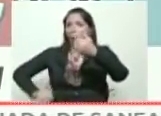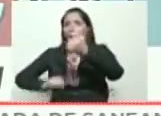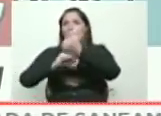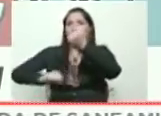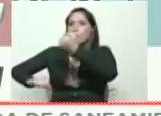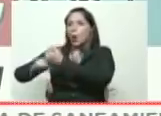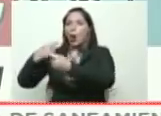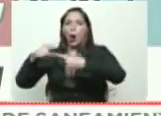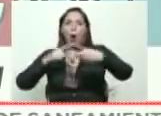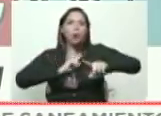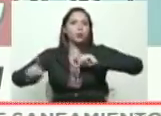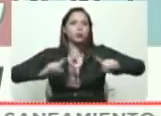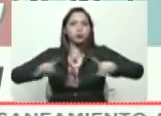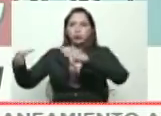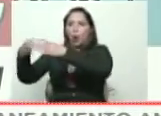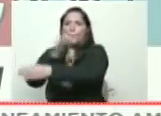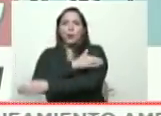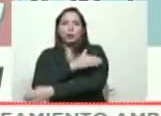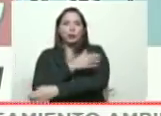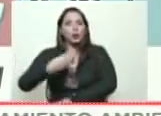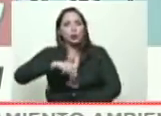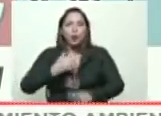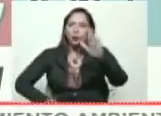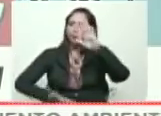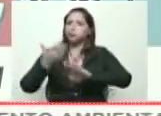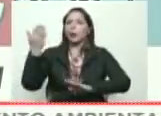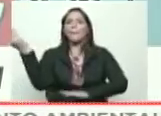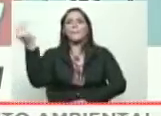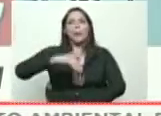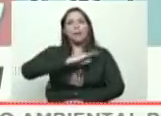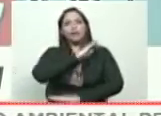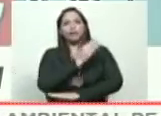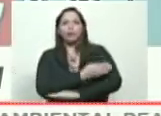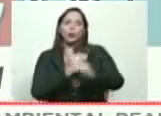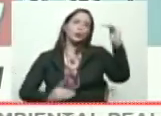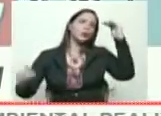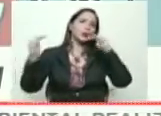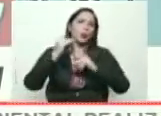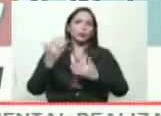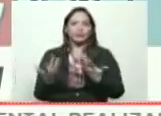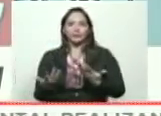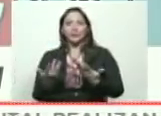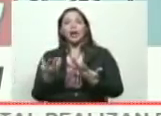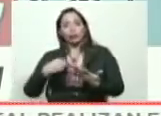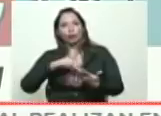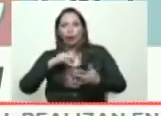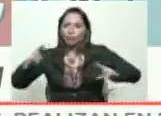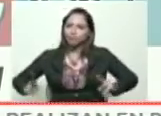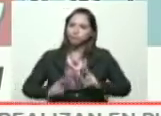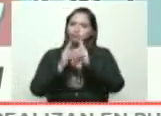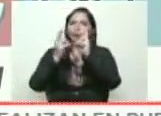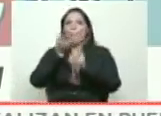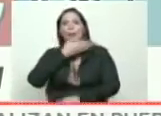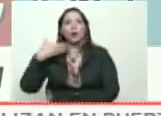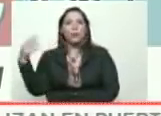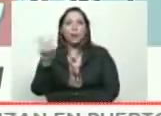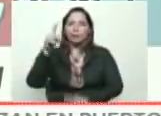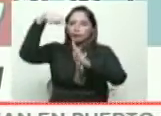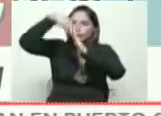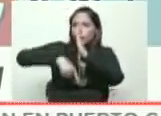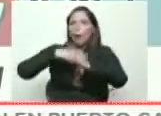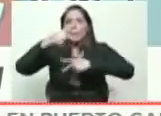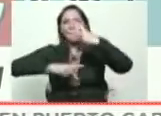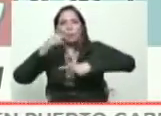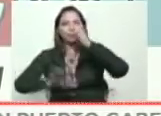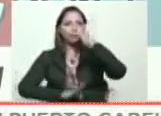otros dirigentes de la oposición, vamos a salir más fortalecidos. Nos va a obligar a encontrarnos con una Venezuela profunda,